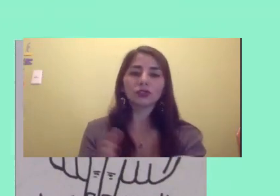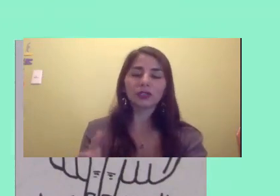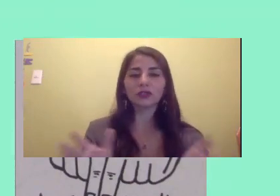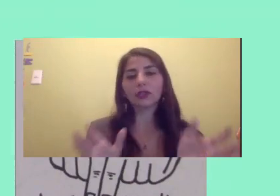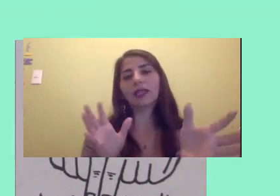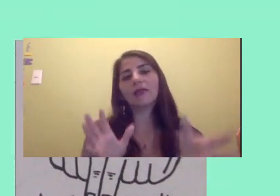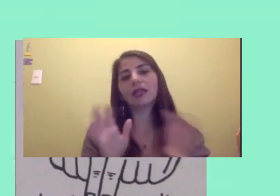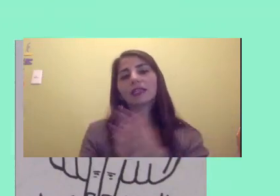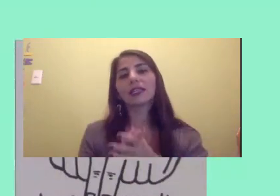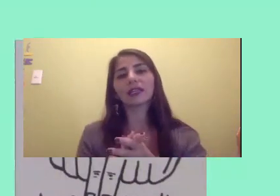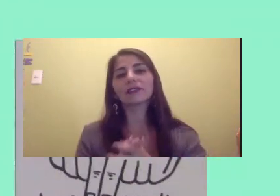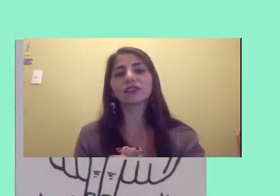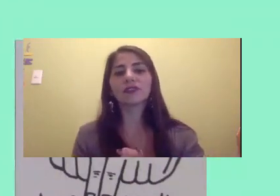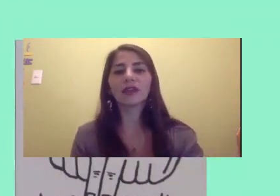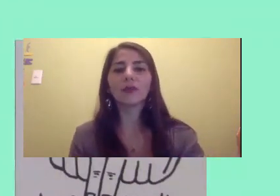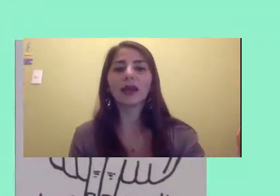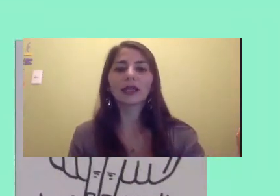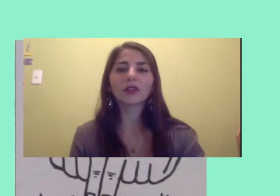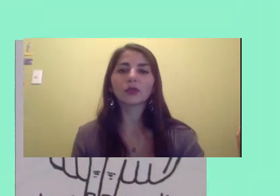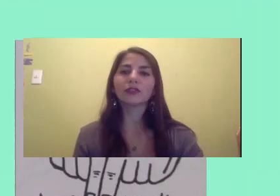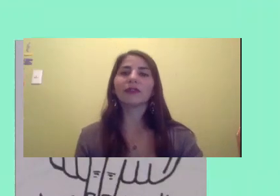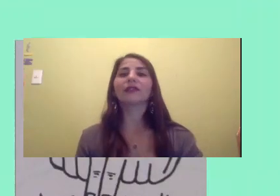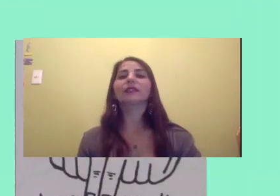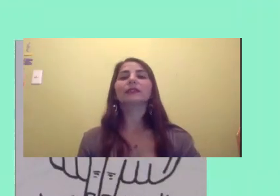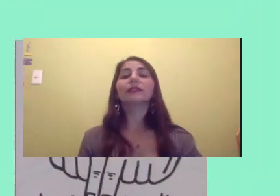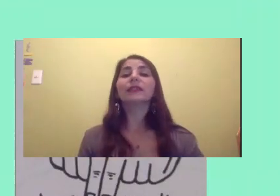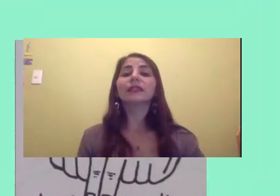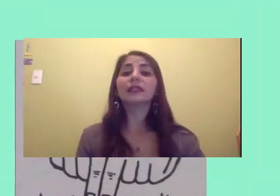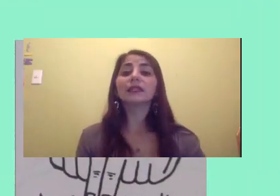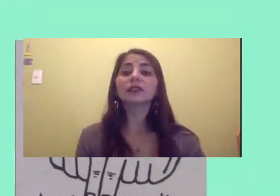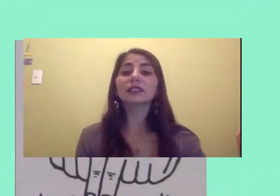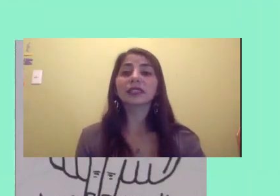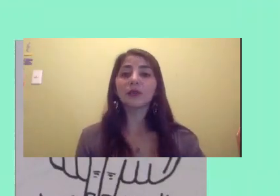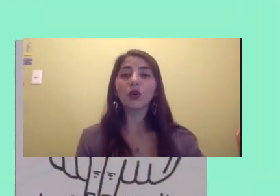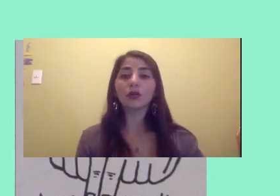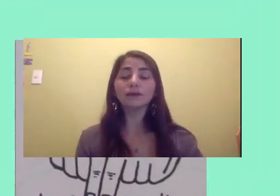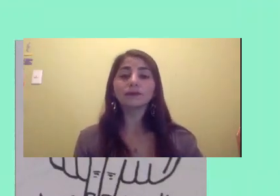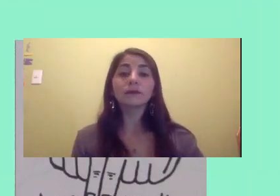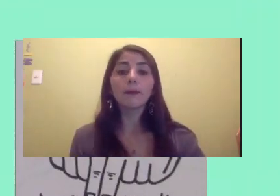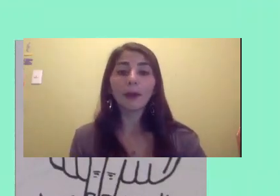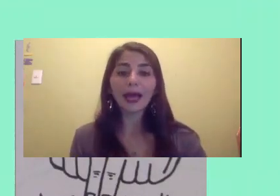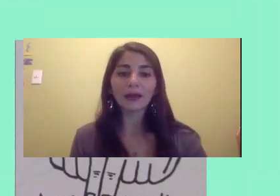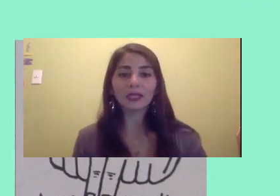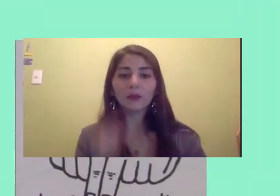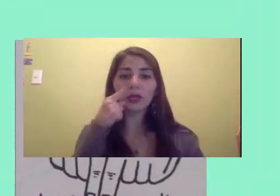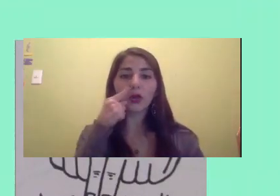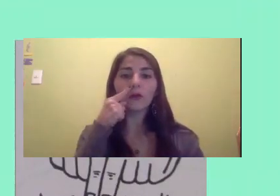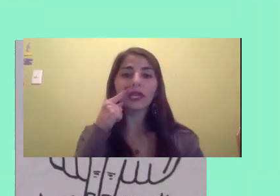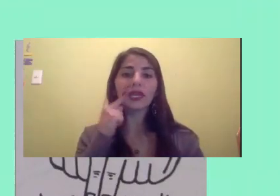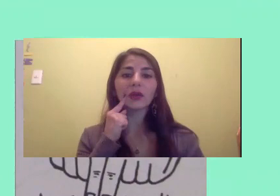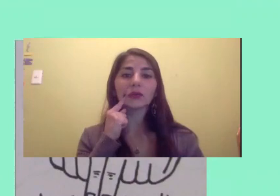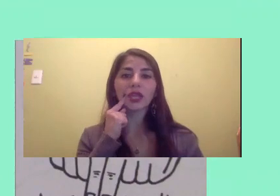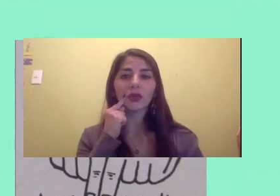pero por eso yo trato que en la imagen, en la grabación, se vea lo más claro posible. Entonces seguimos con papá. Dijimos